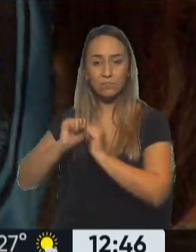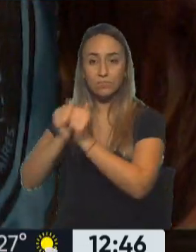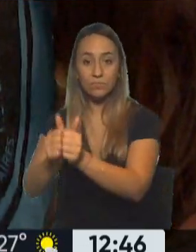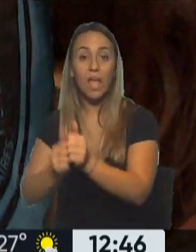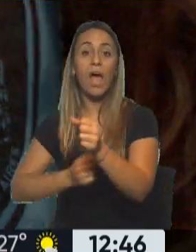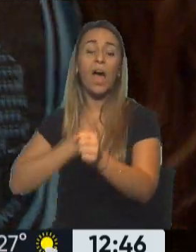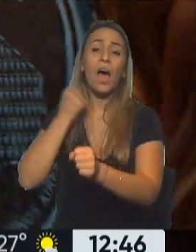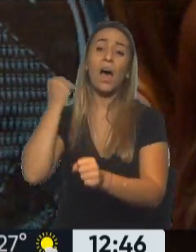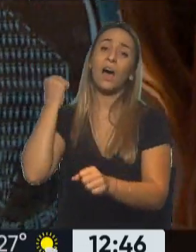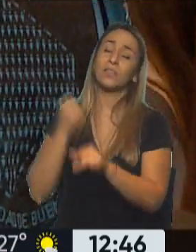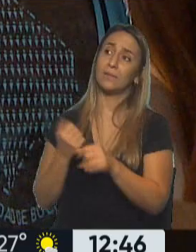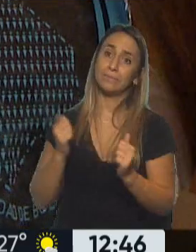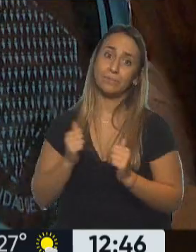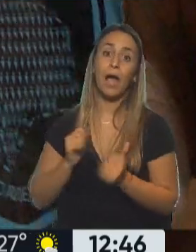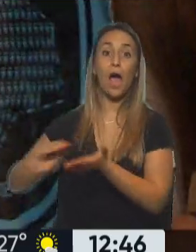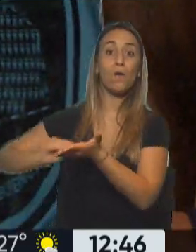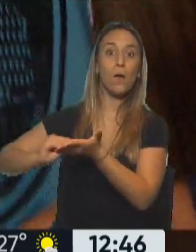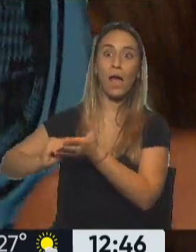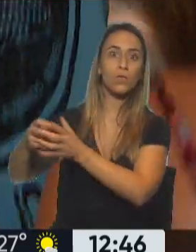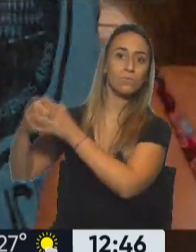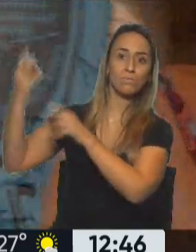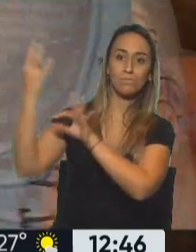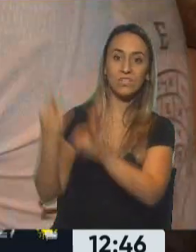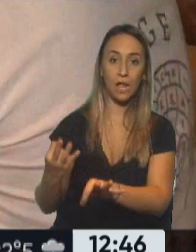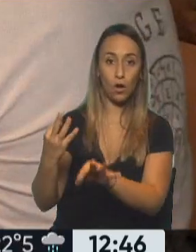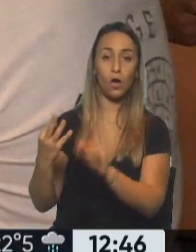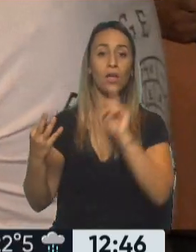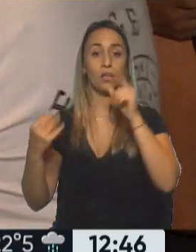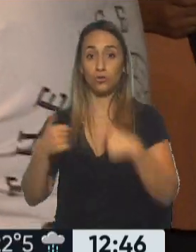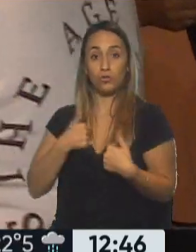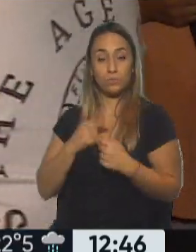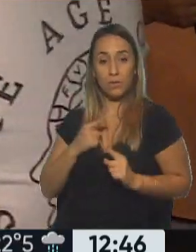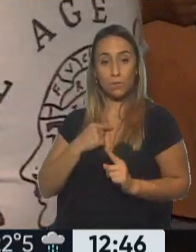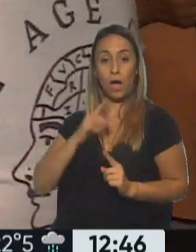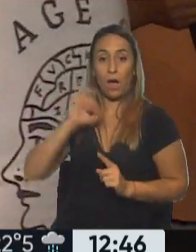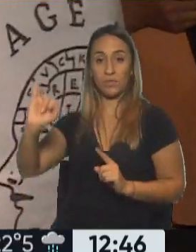Guardia de Abogados, que fue noticiada por nosotros y después por la doctora